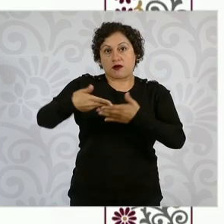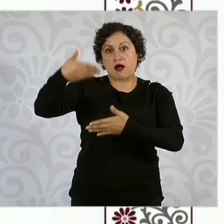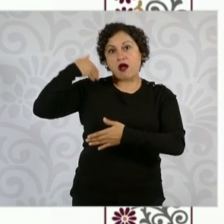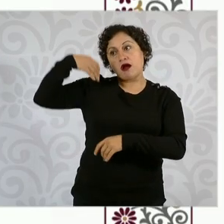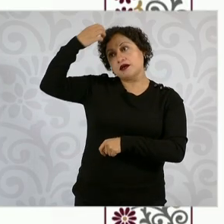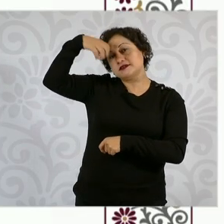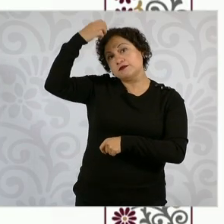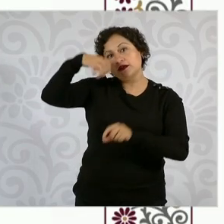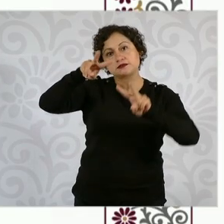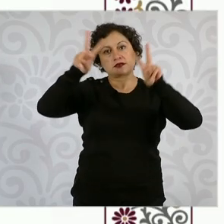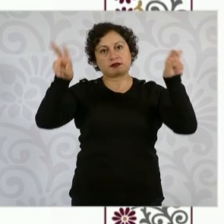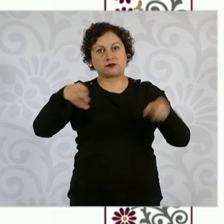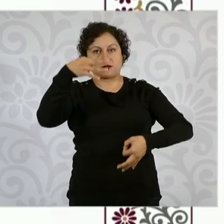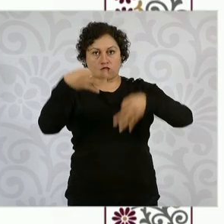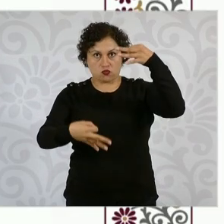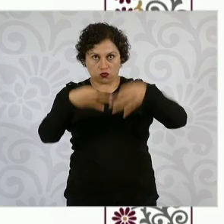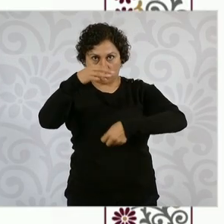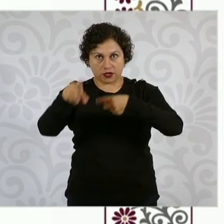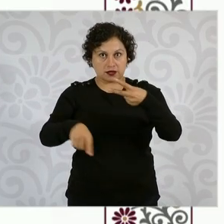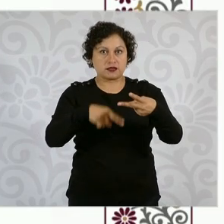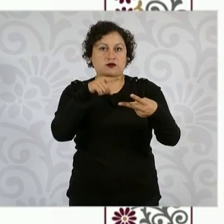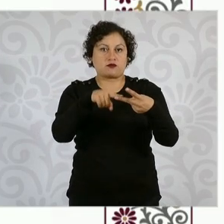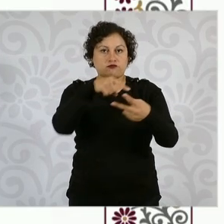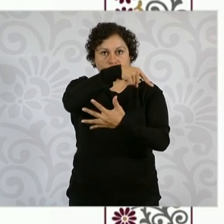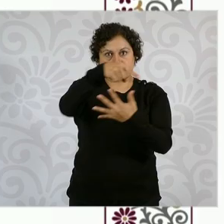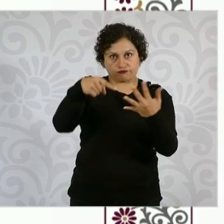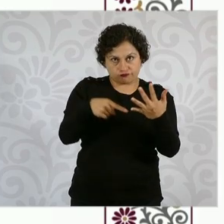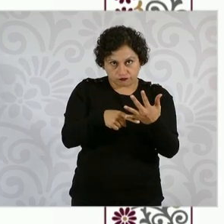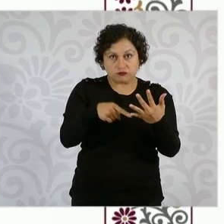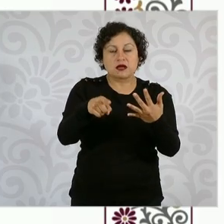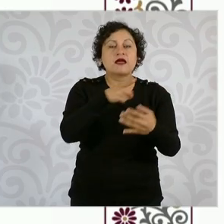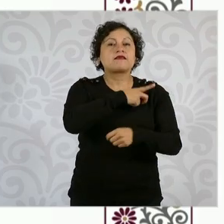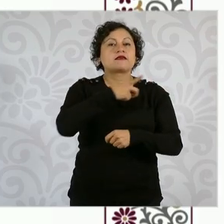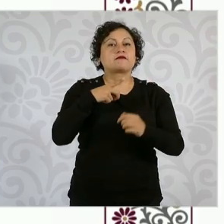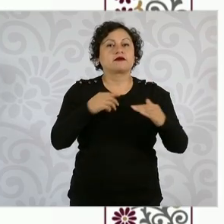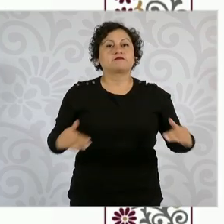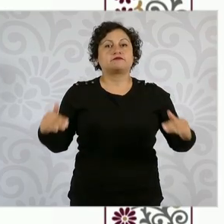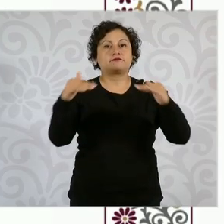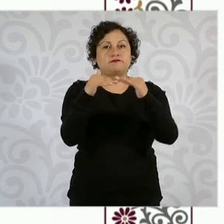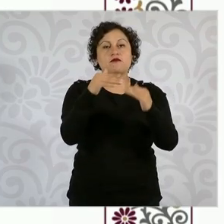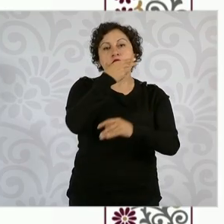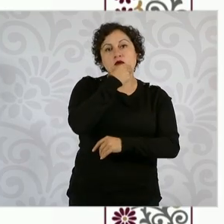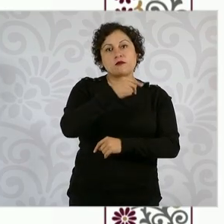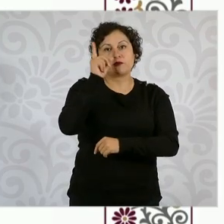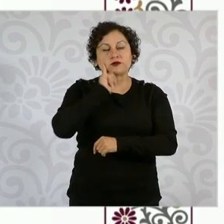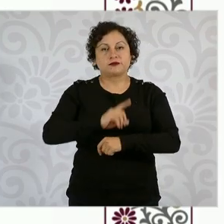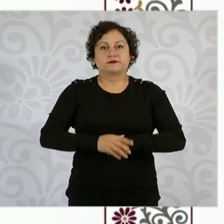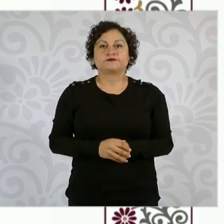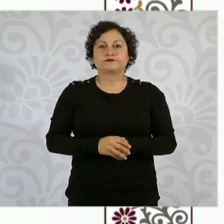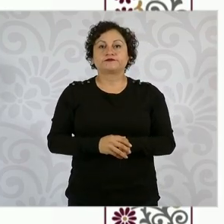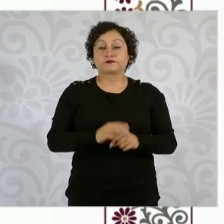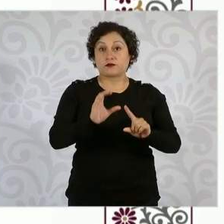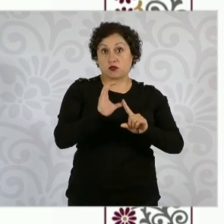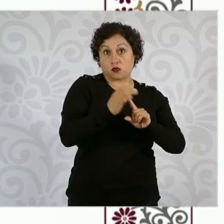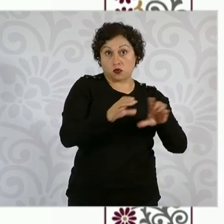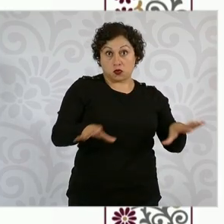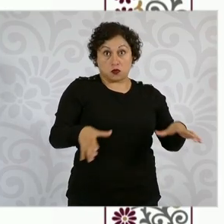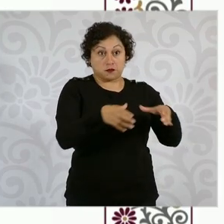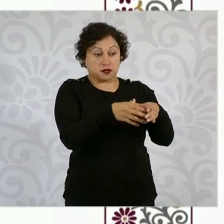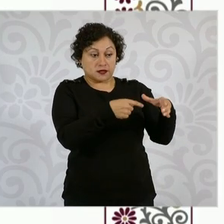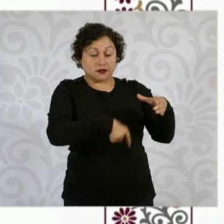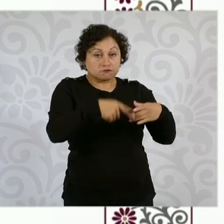en la actividad jurídica, observando la paridad de género. Los comités publicarán dentro de los